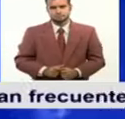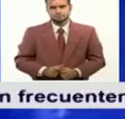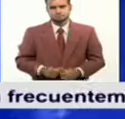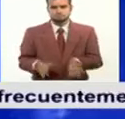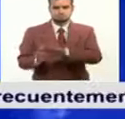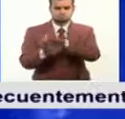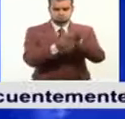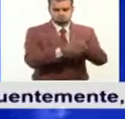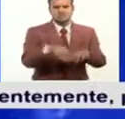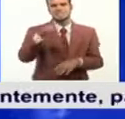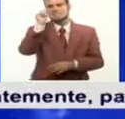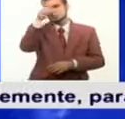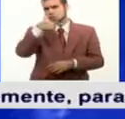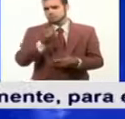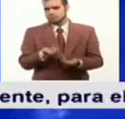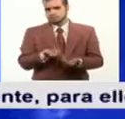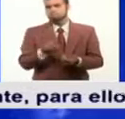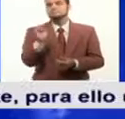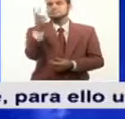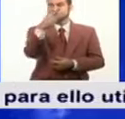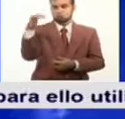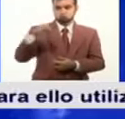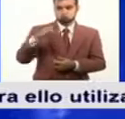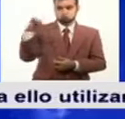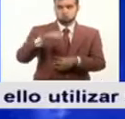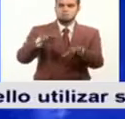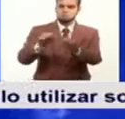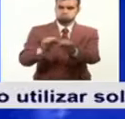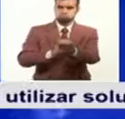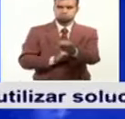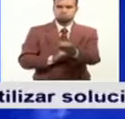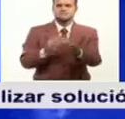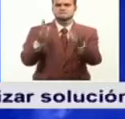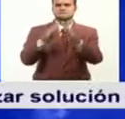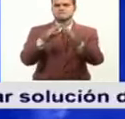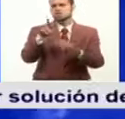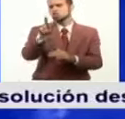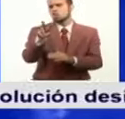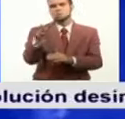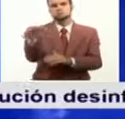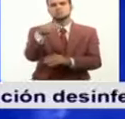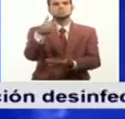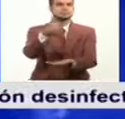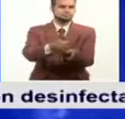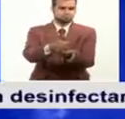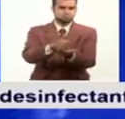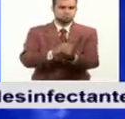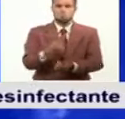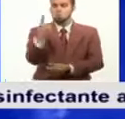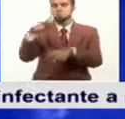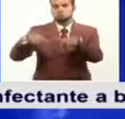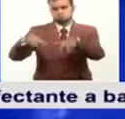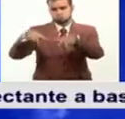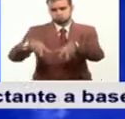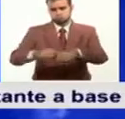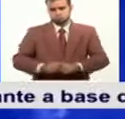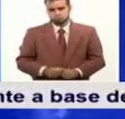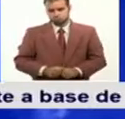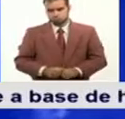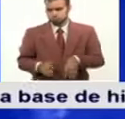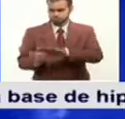de Ávila, 3 casos importados, 2 del municipio de Ciego y 1 de Morón. En